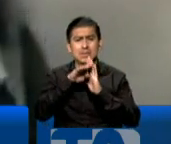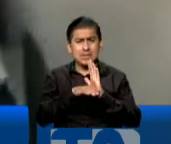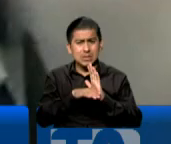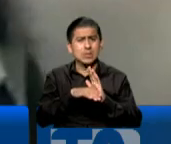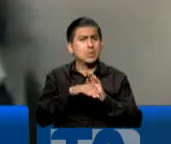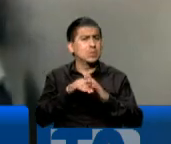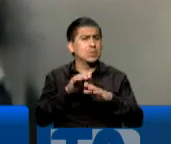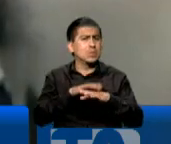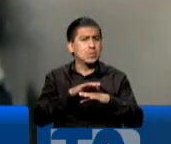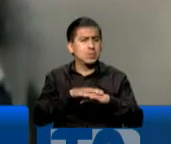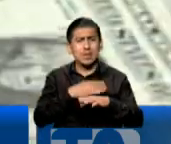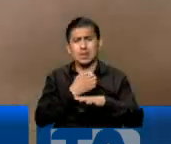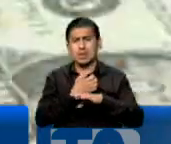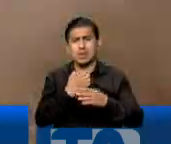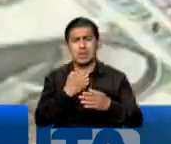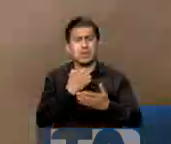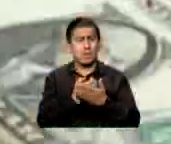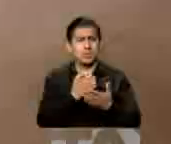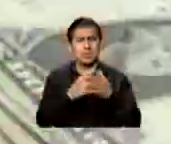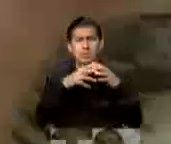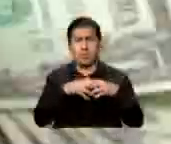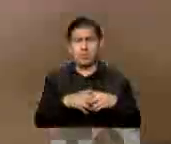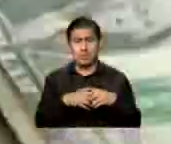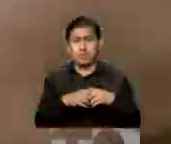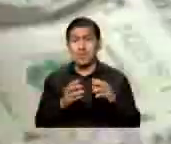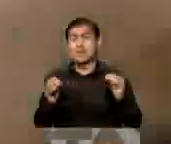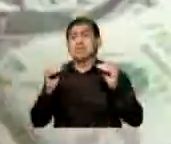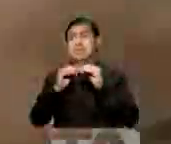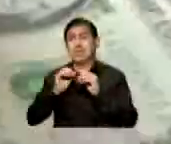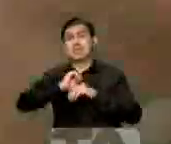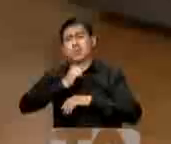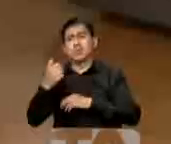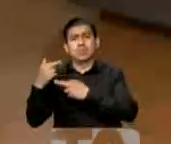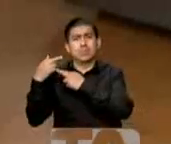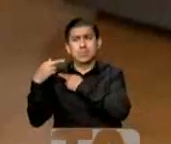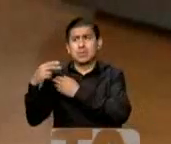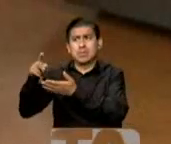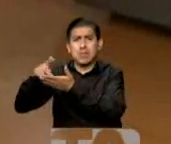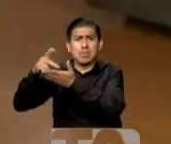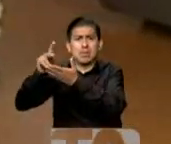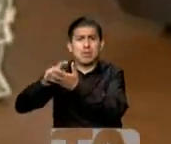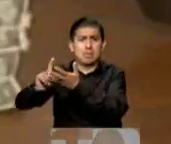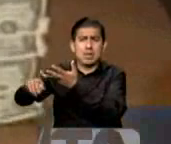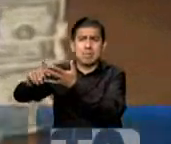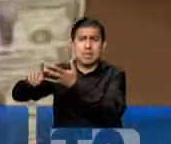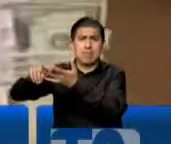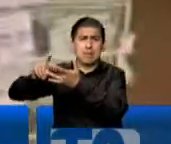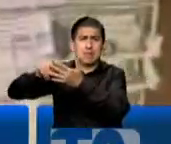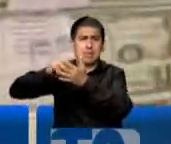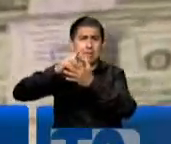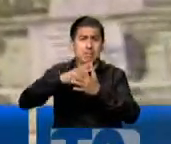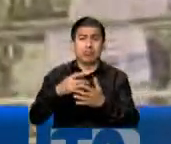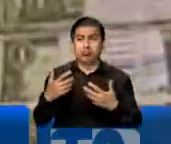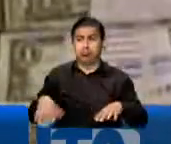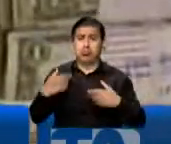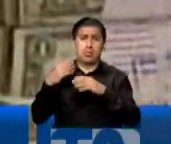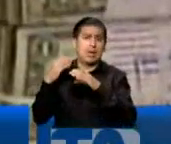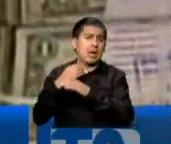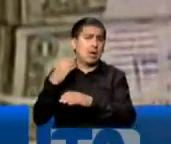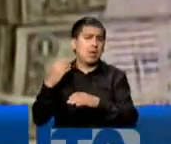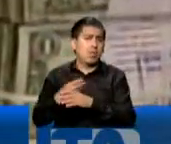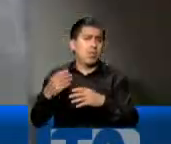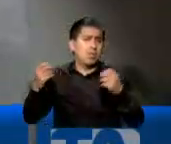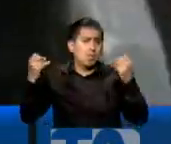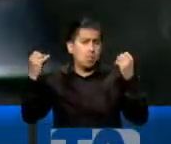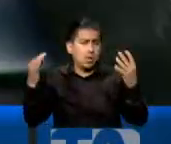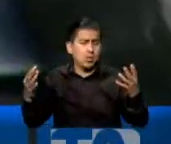la propia recesión económica. Y si esto se suma al resto de compromisos que tenía el país y que no están cuantificados dentro